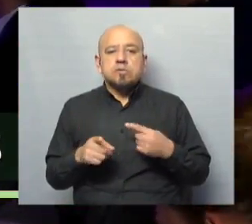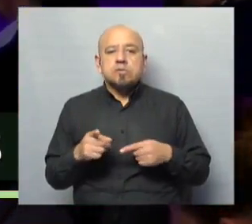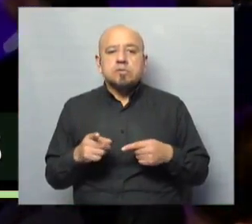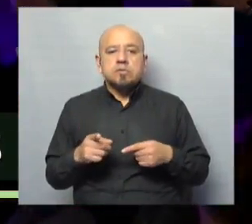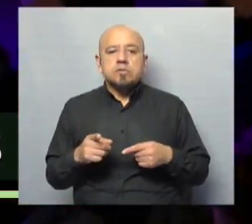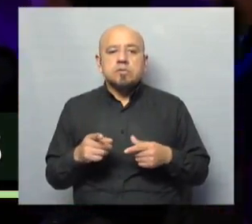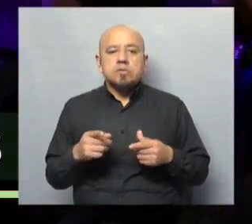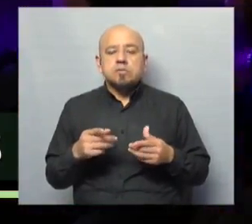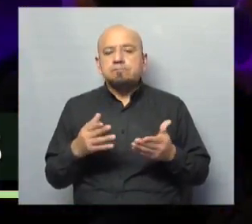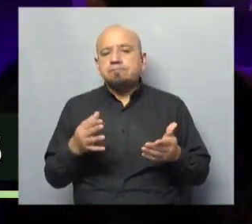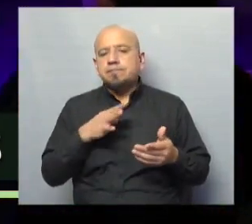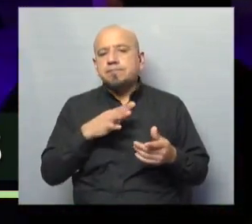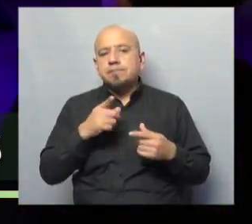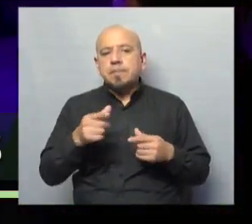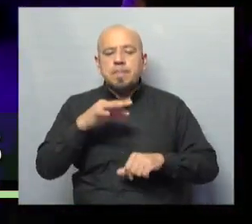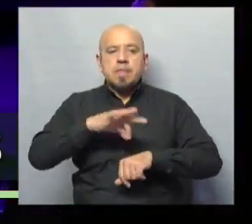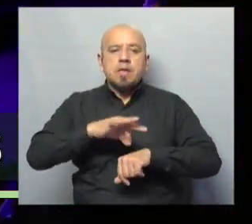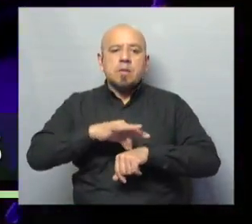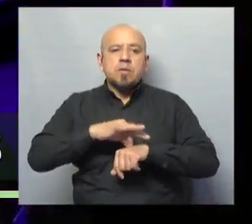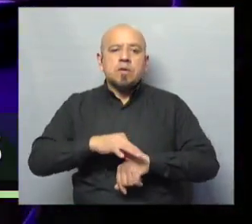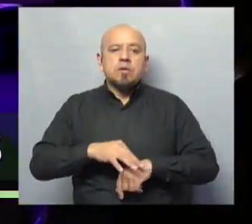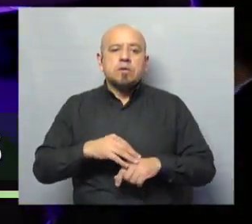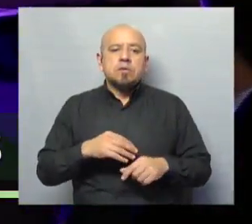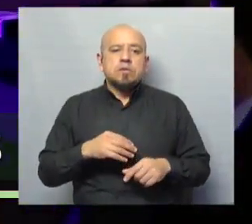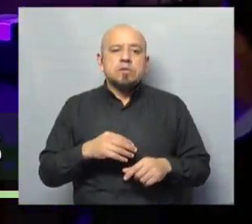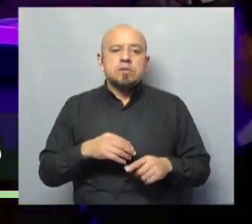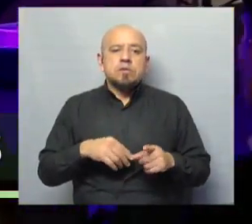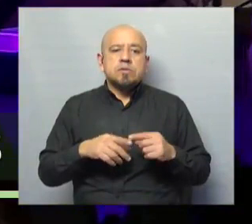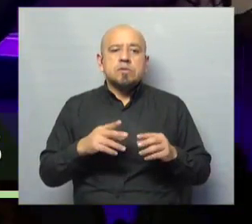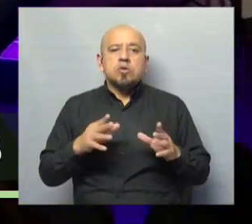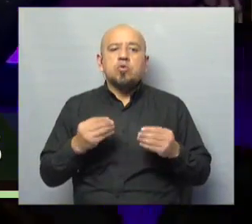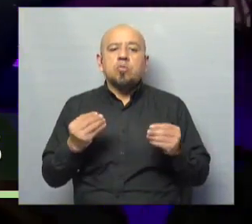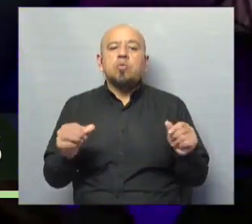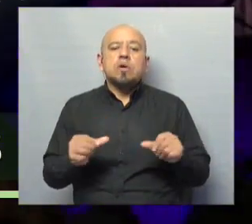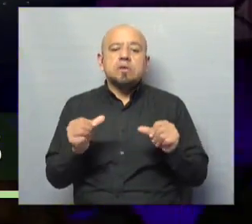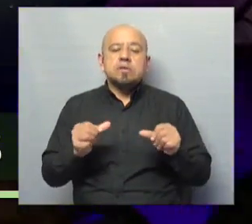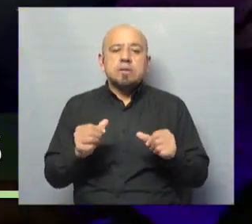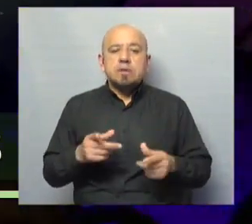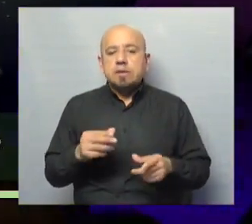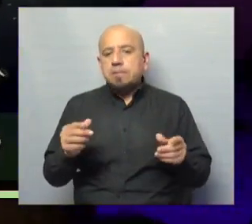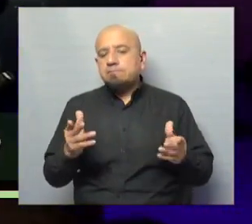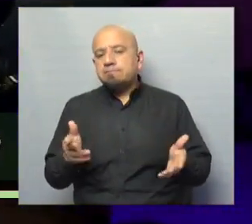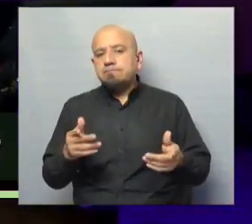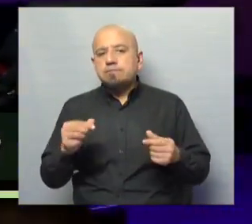este caso a las decisiones que toman los médicos en función de las herramientas que proporcionan los laboratorios en este